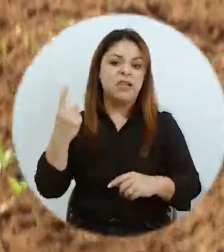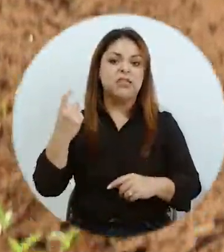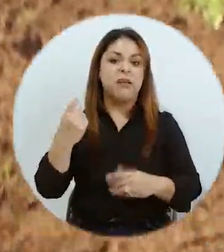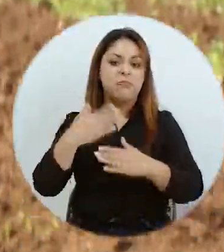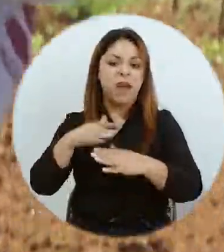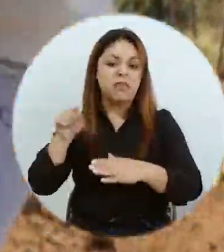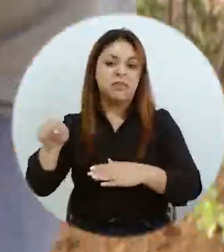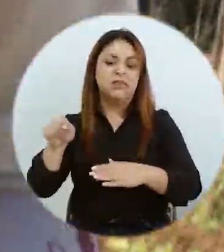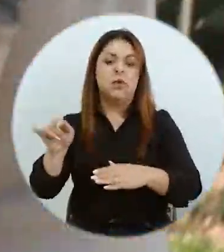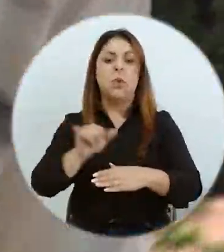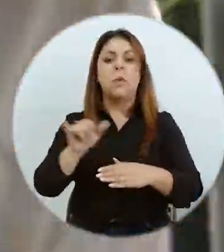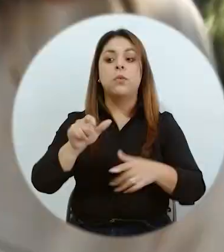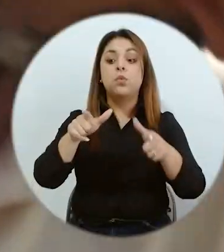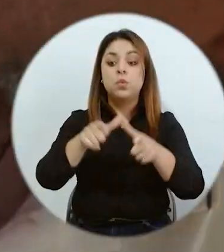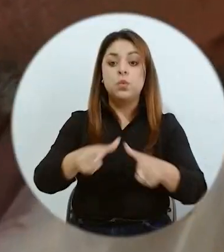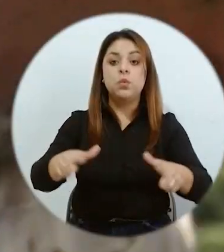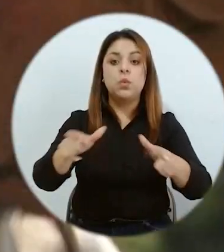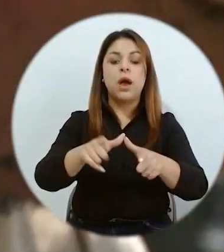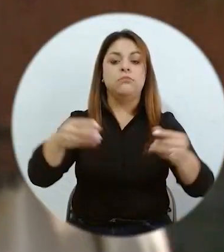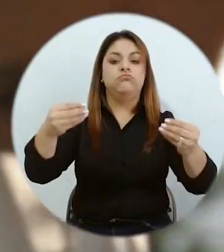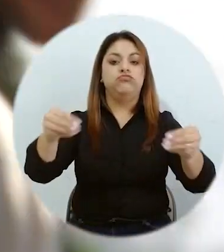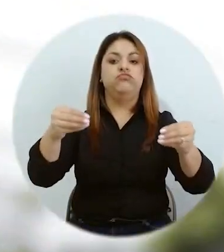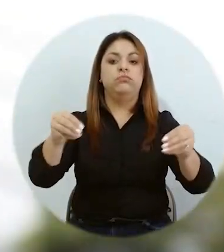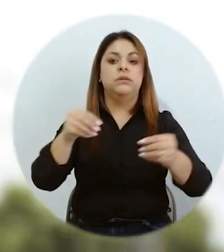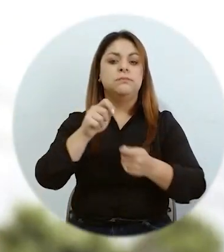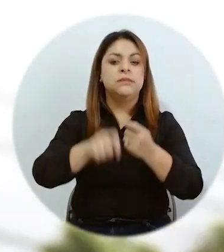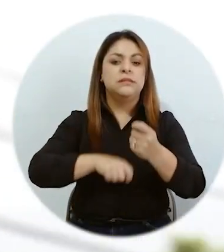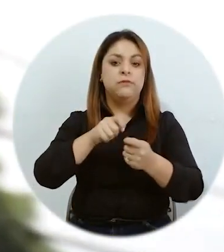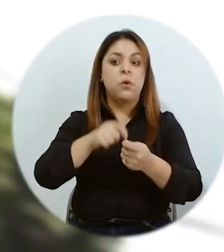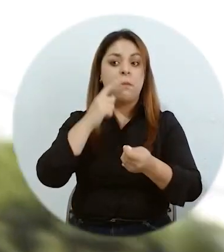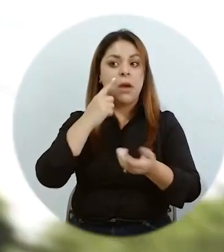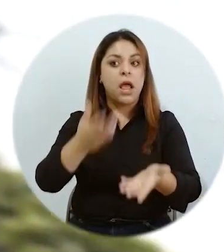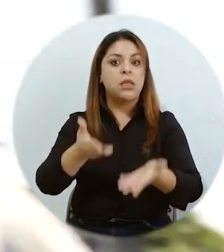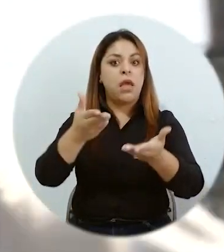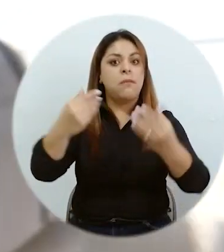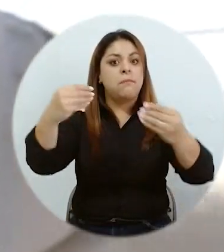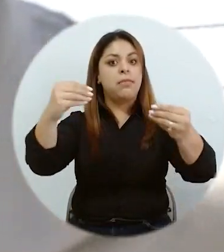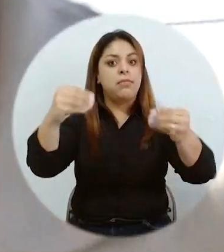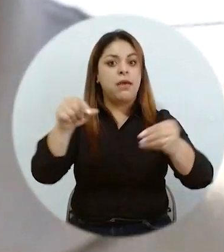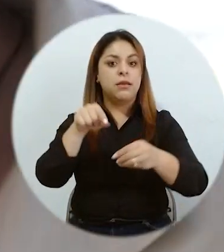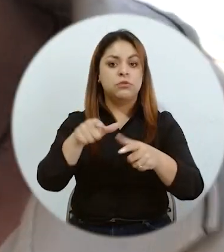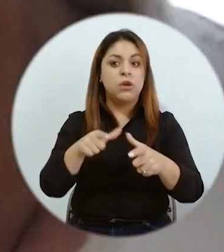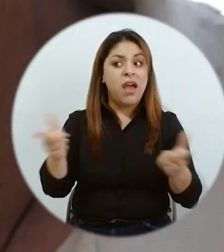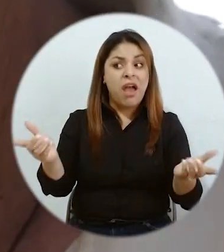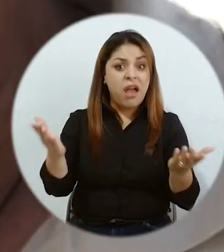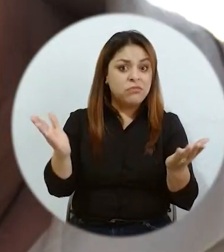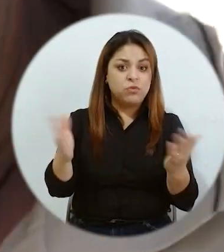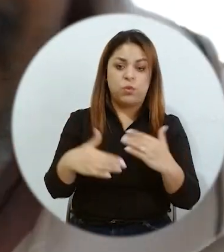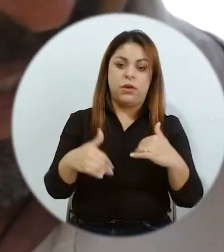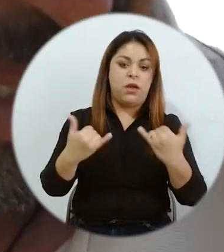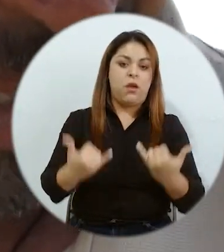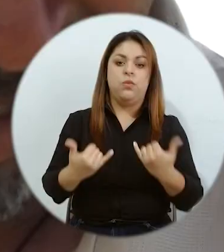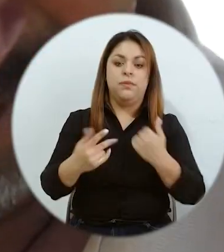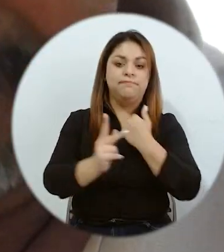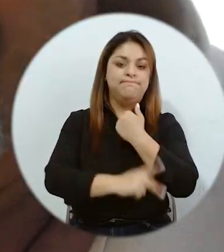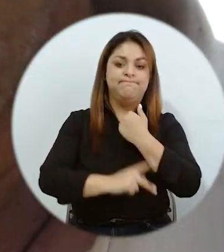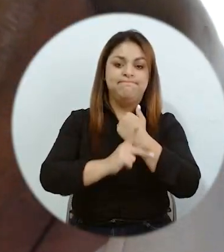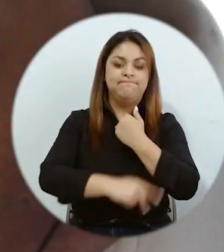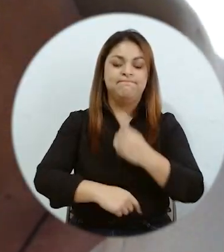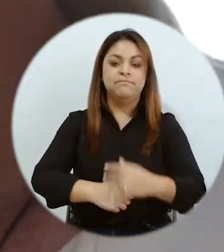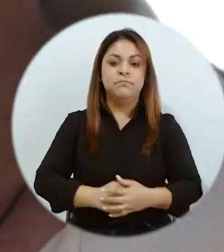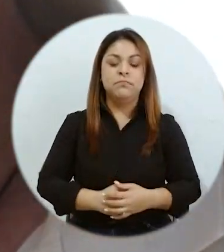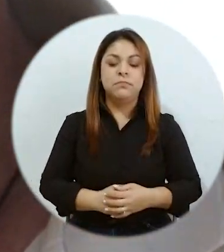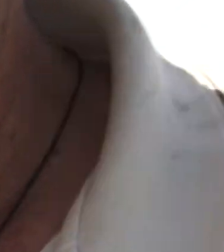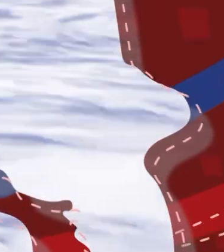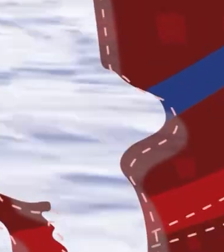pero sí hace falta esa parte, un mercado específico para esa mercadería que no existe en este mismo momento en el